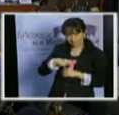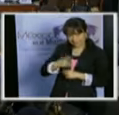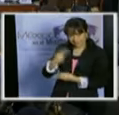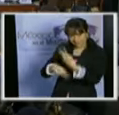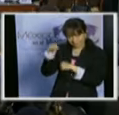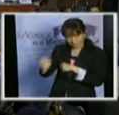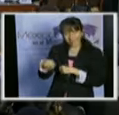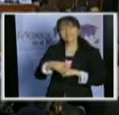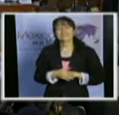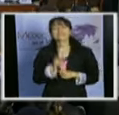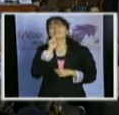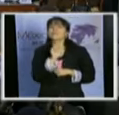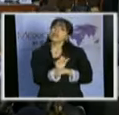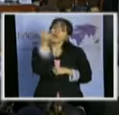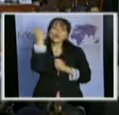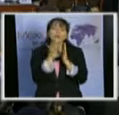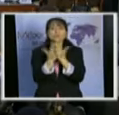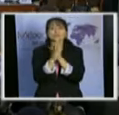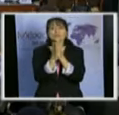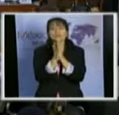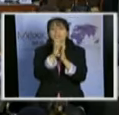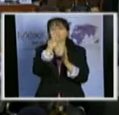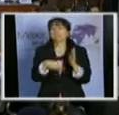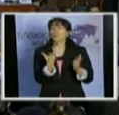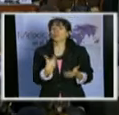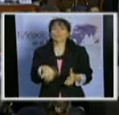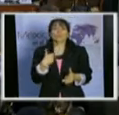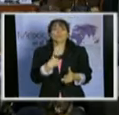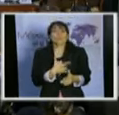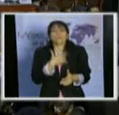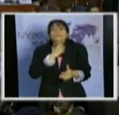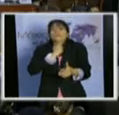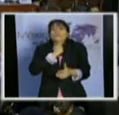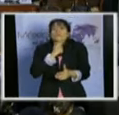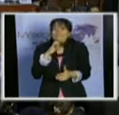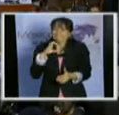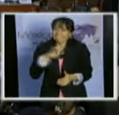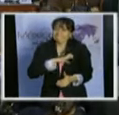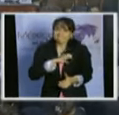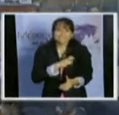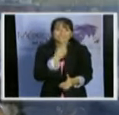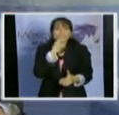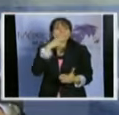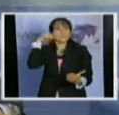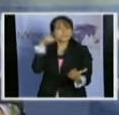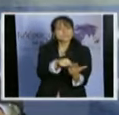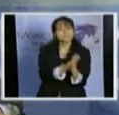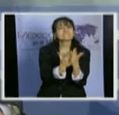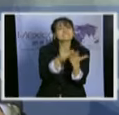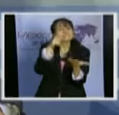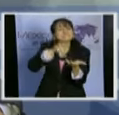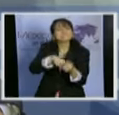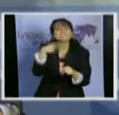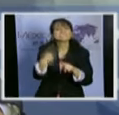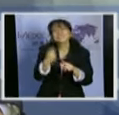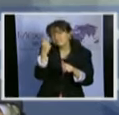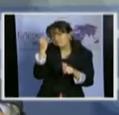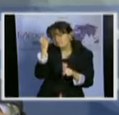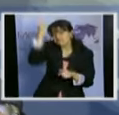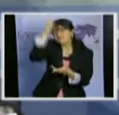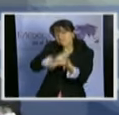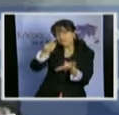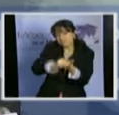nos es muy cercano, es muy querido, porque aquí hablan no los funcionarios nada más, no nada más los